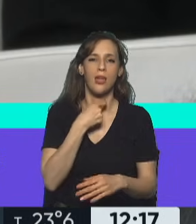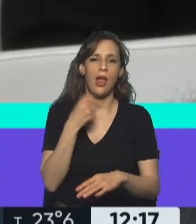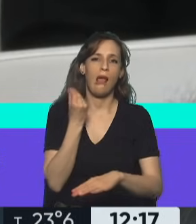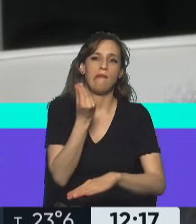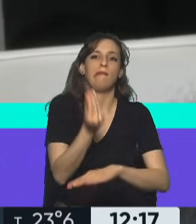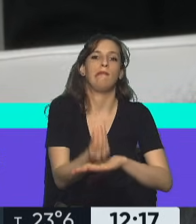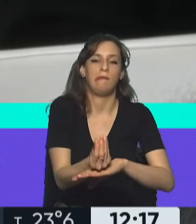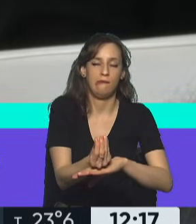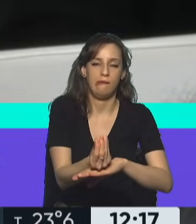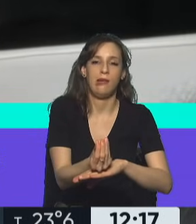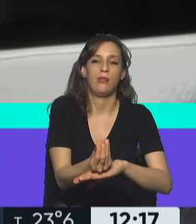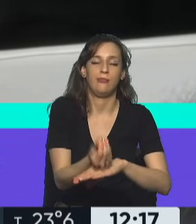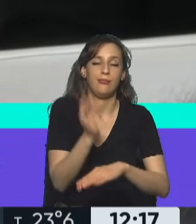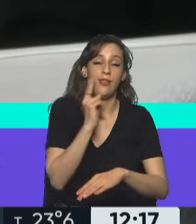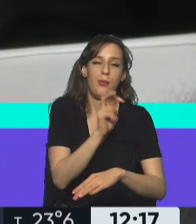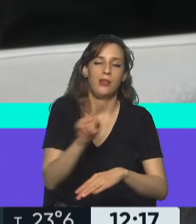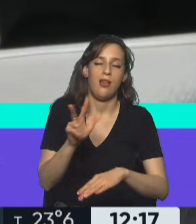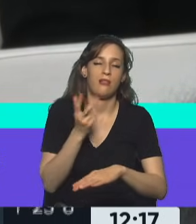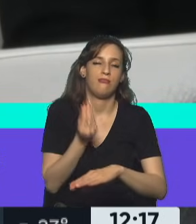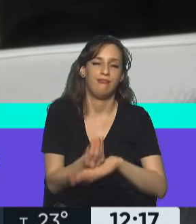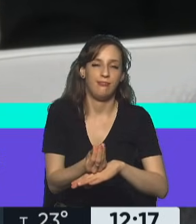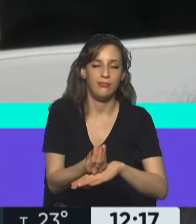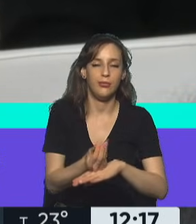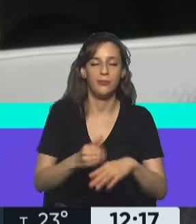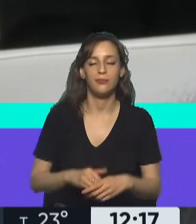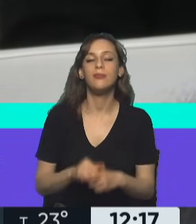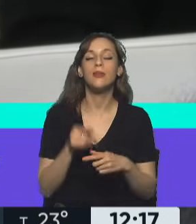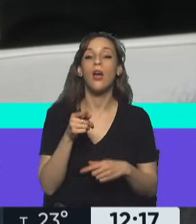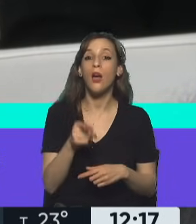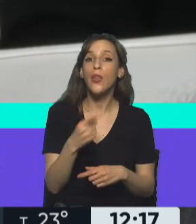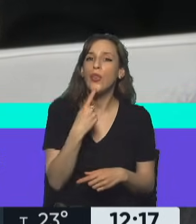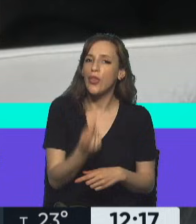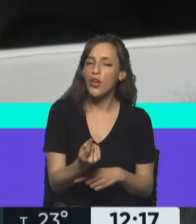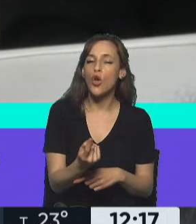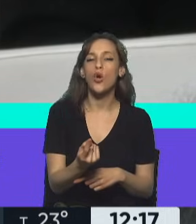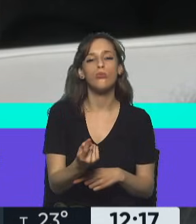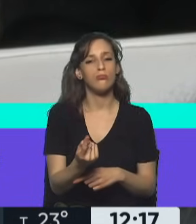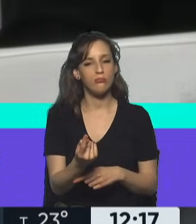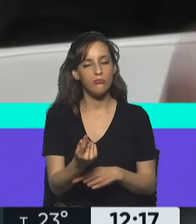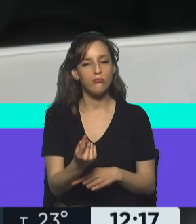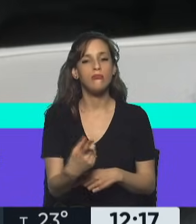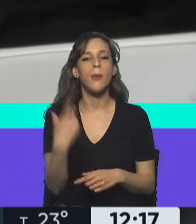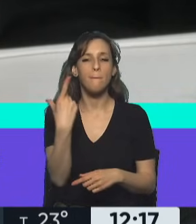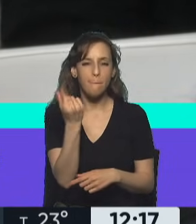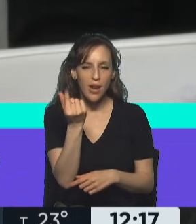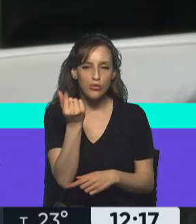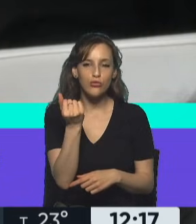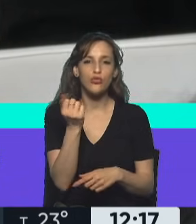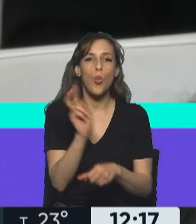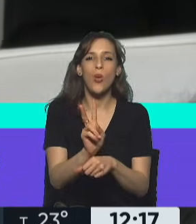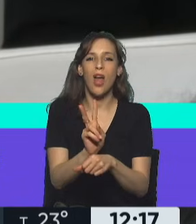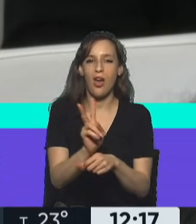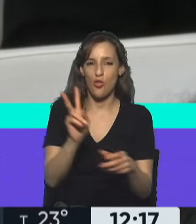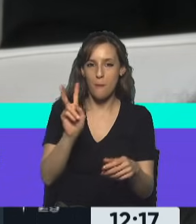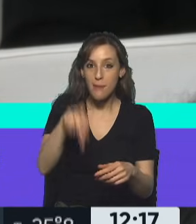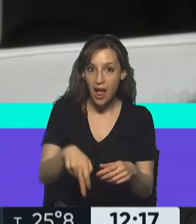en 2023, dijo que este programa de precios cuidados nuevo que lanza el gobierno va